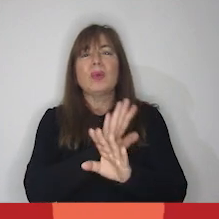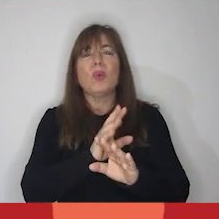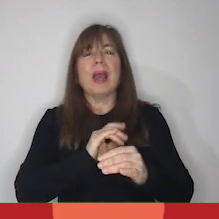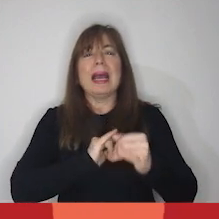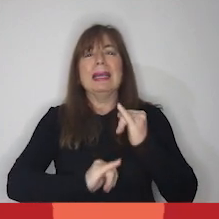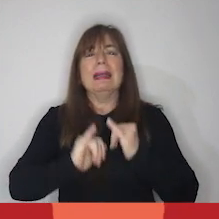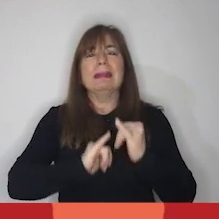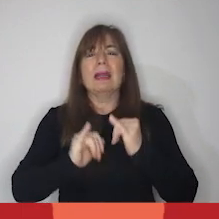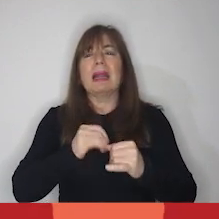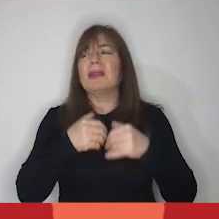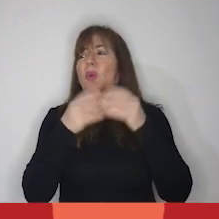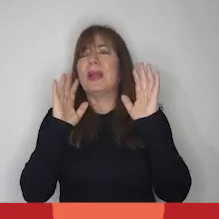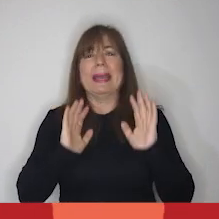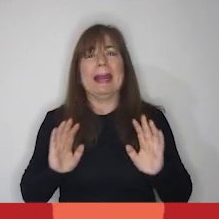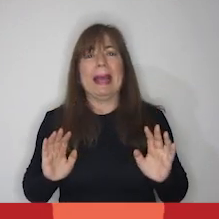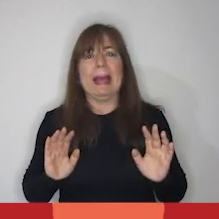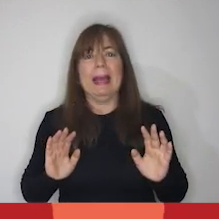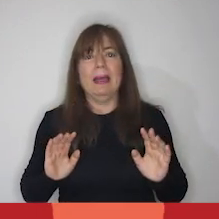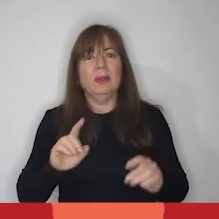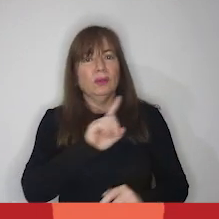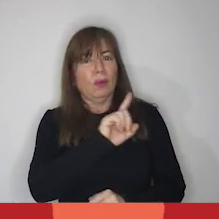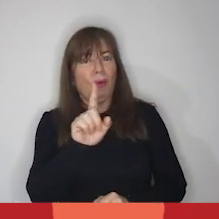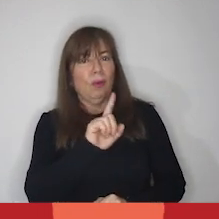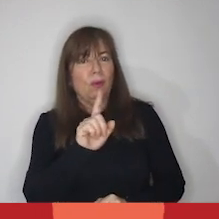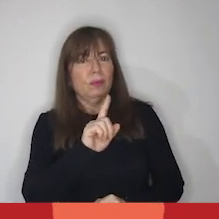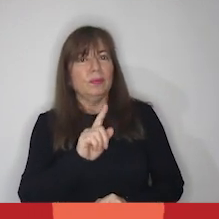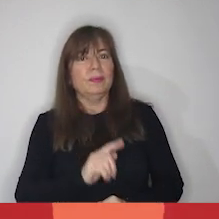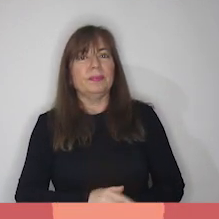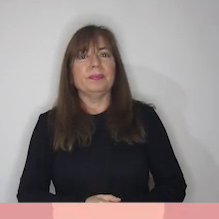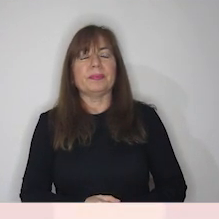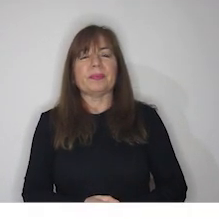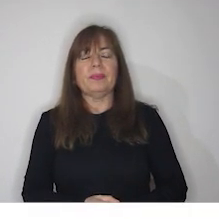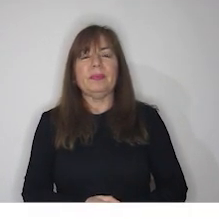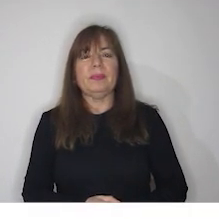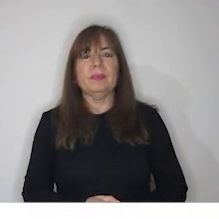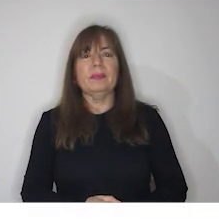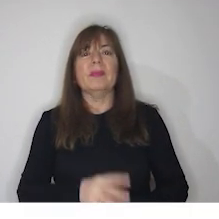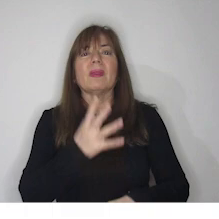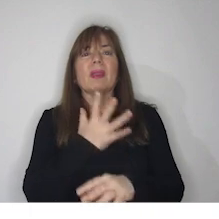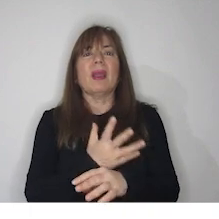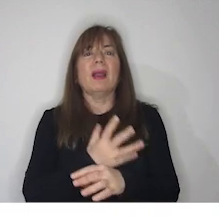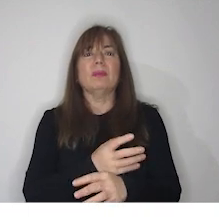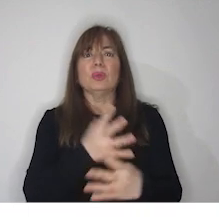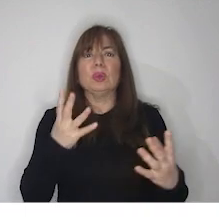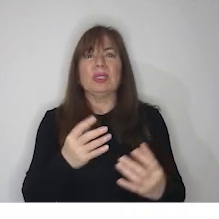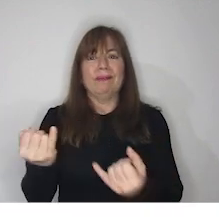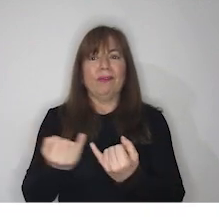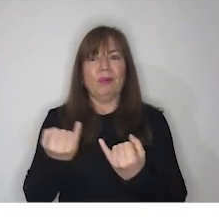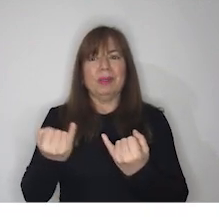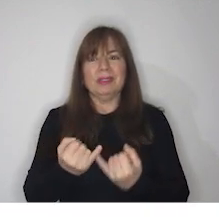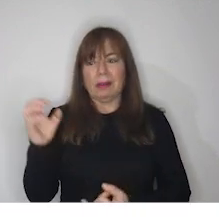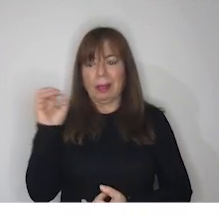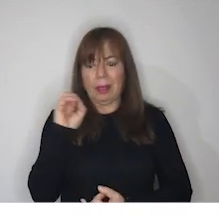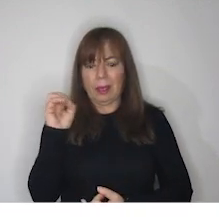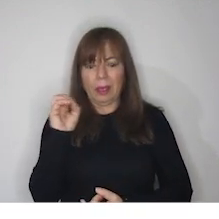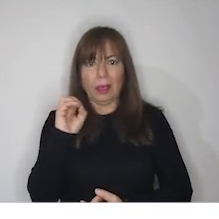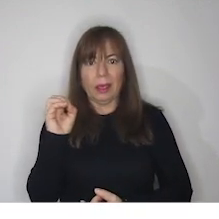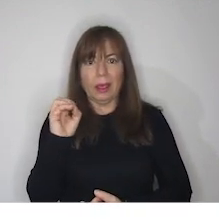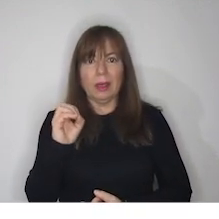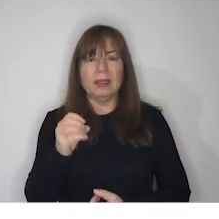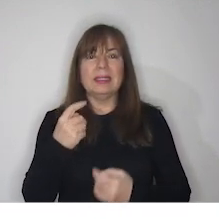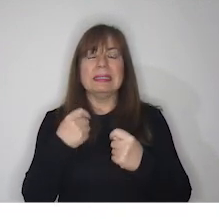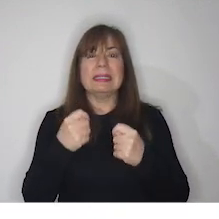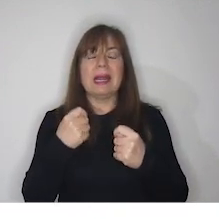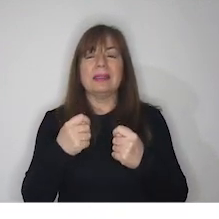sociales que sean de dudoso origen. Existe mucha desinformación en el ciberespacio, así que trata de filtrar